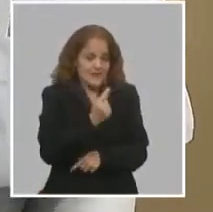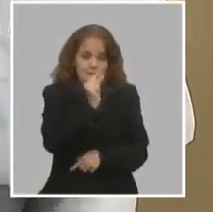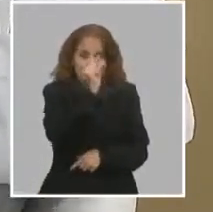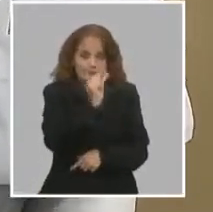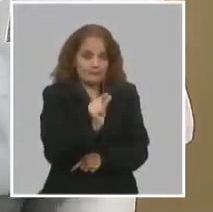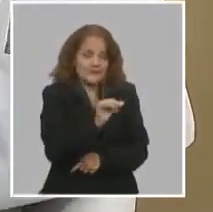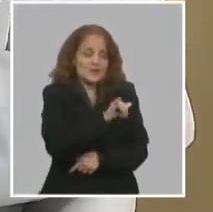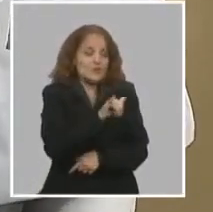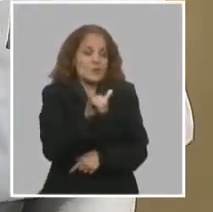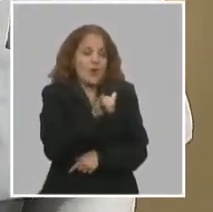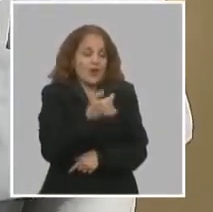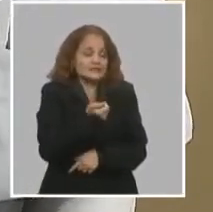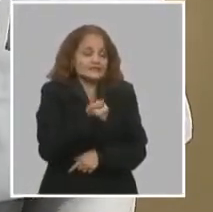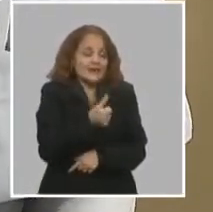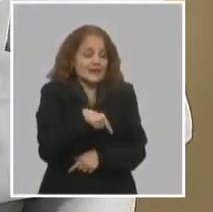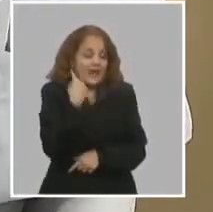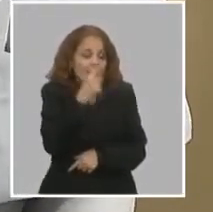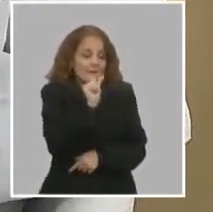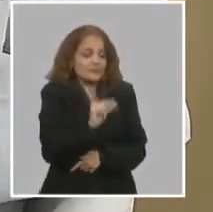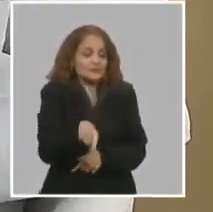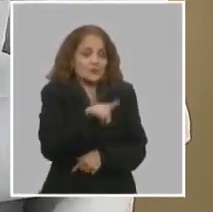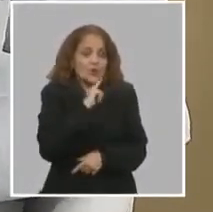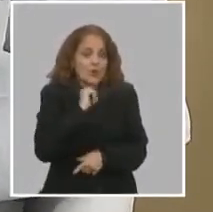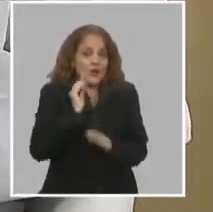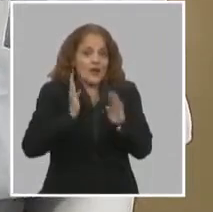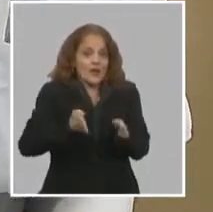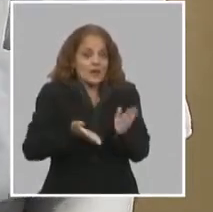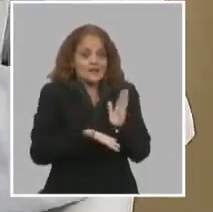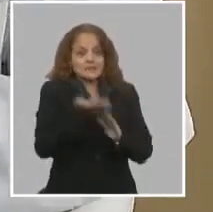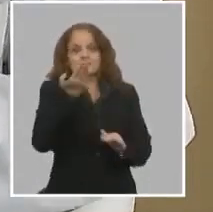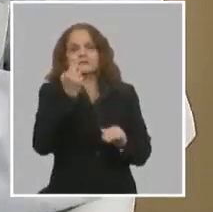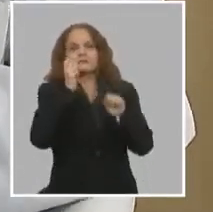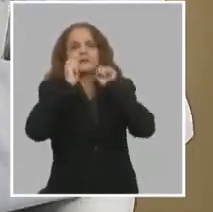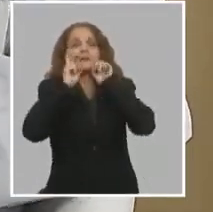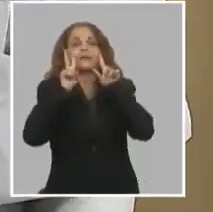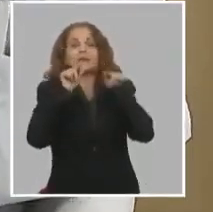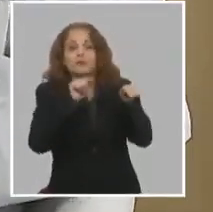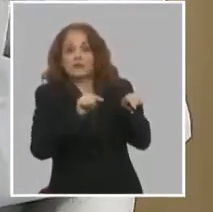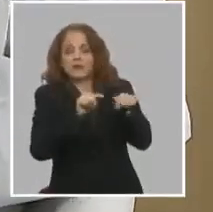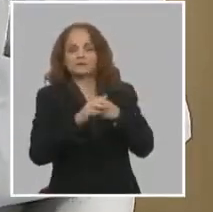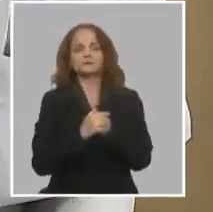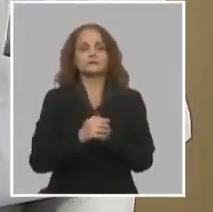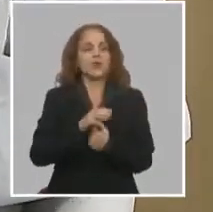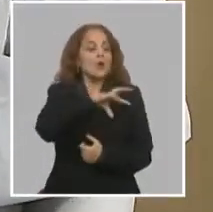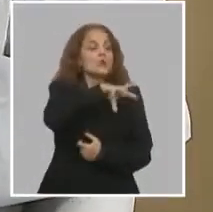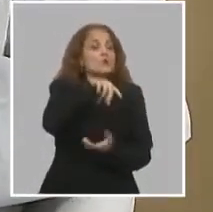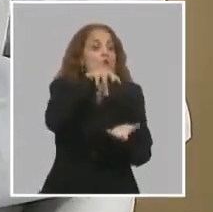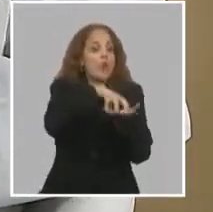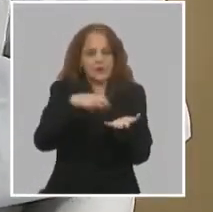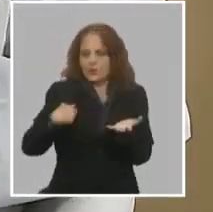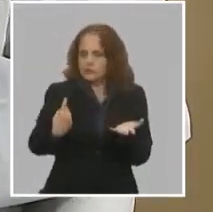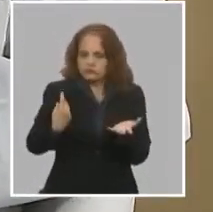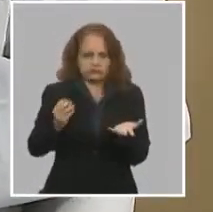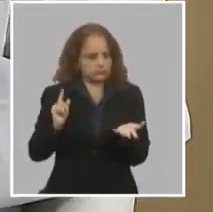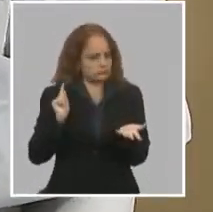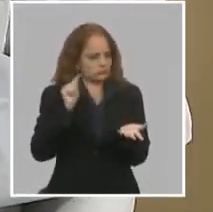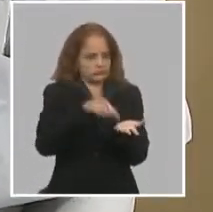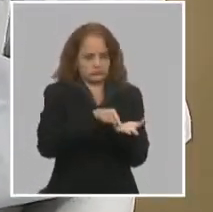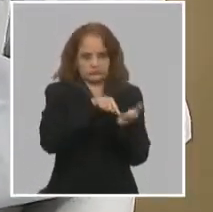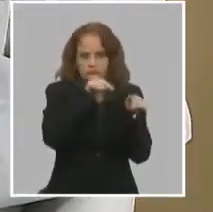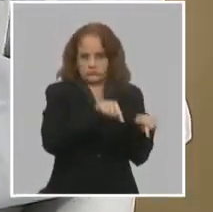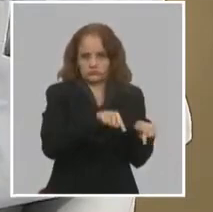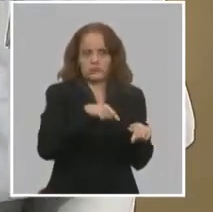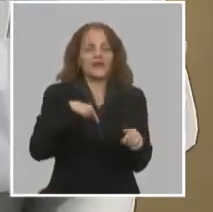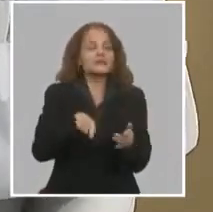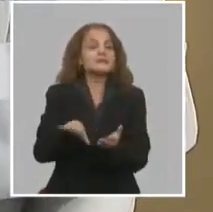muerte, salvando vidas en el lugar donde hemos sido necesarios en ese momento, y yo creo que ese